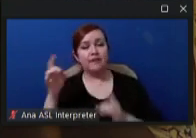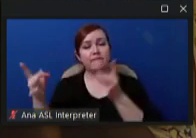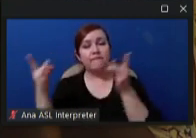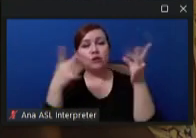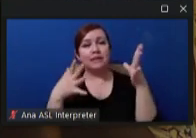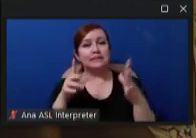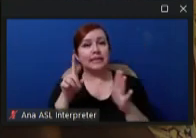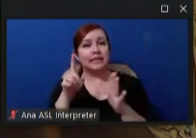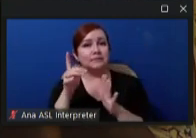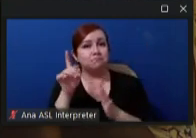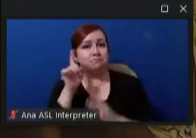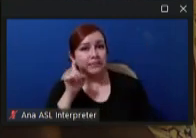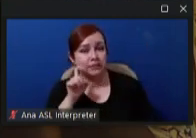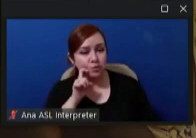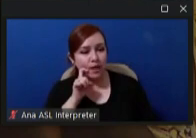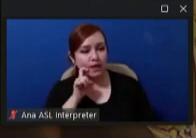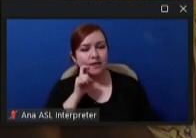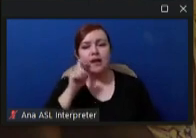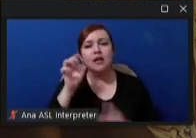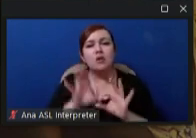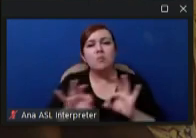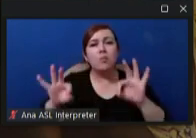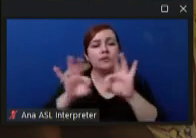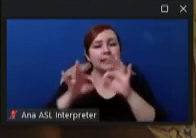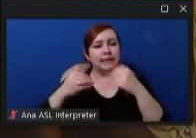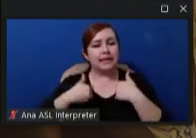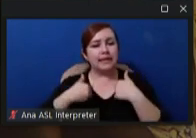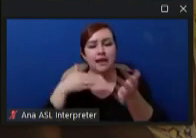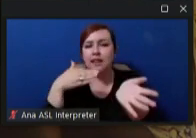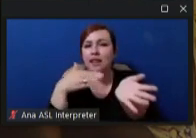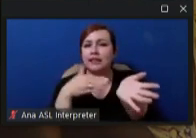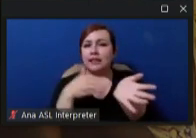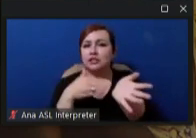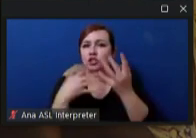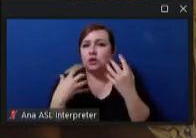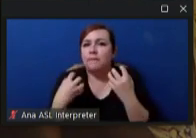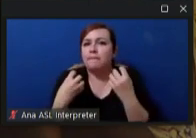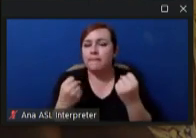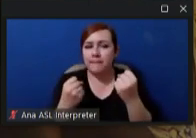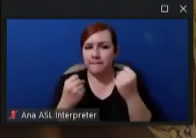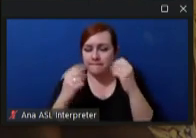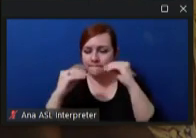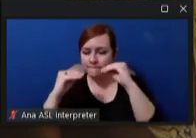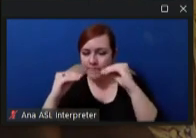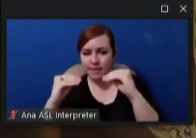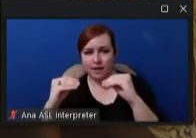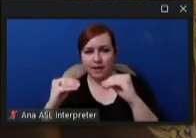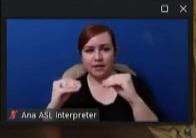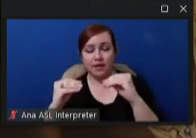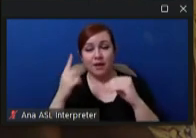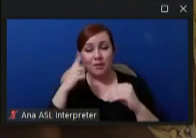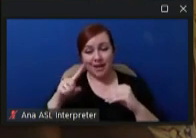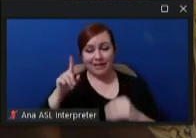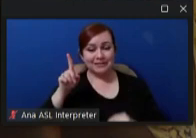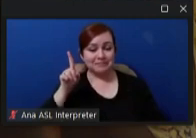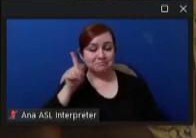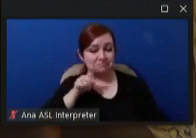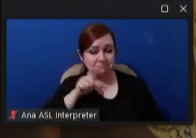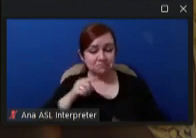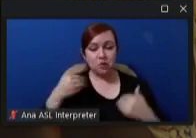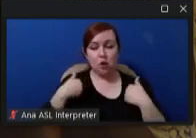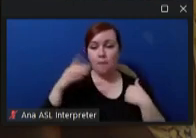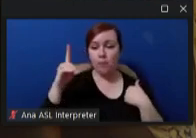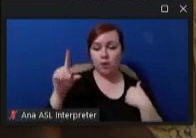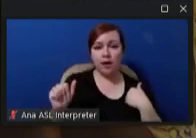atención médica para las niñas y mujeres sigue siendo Para las niñas y mujeres con discapacidad